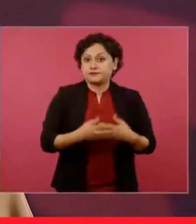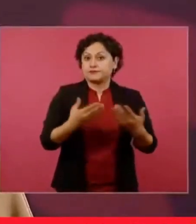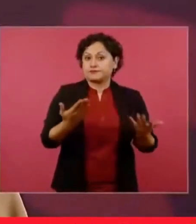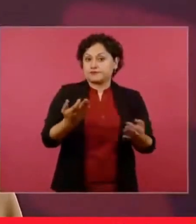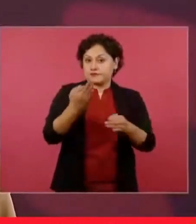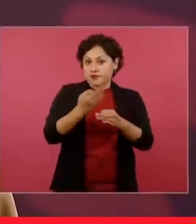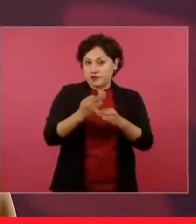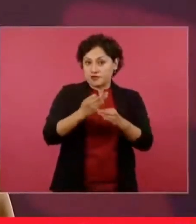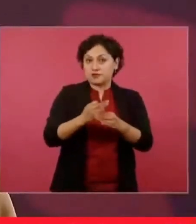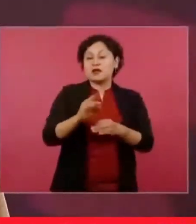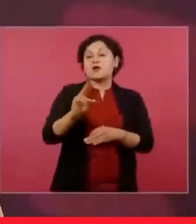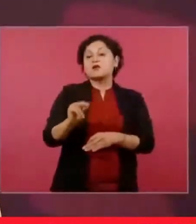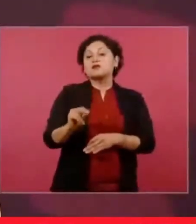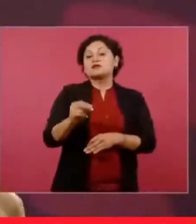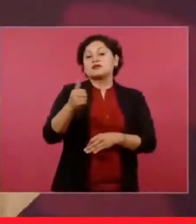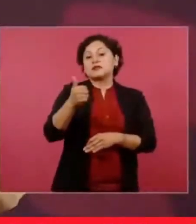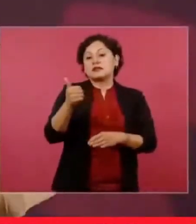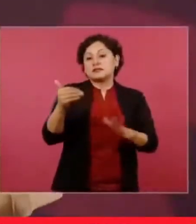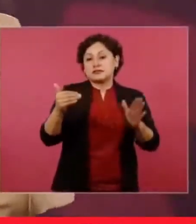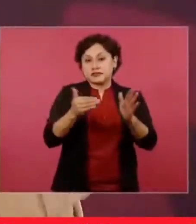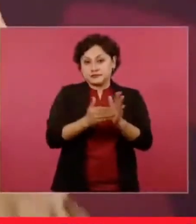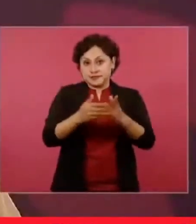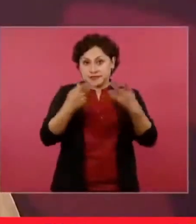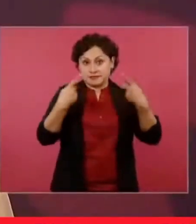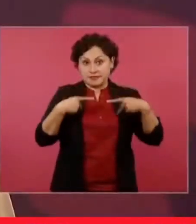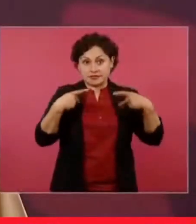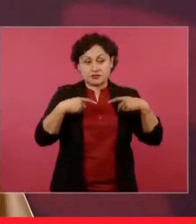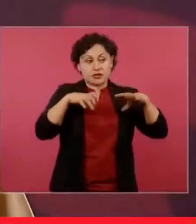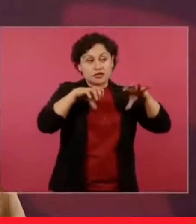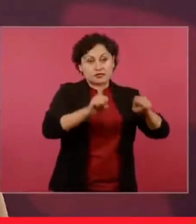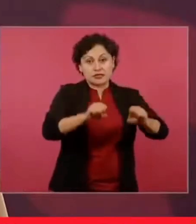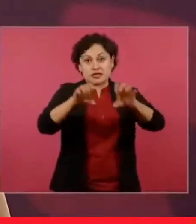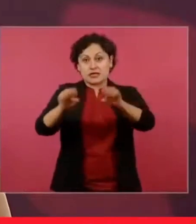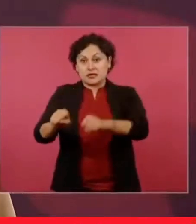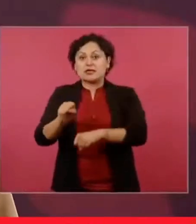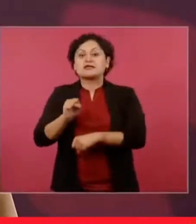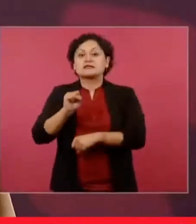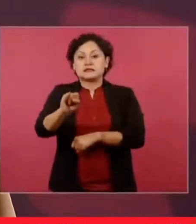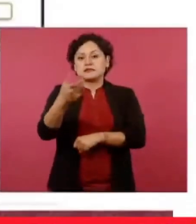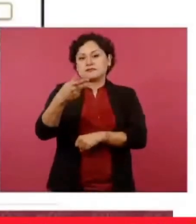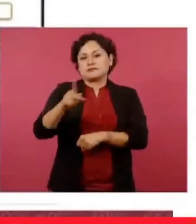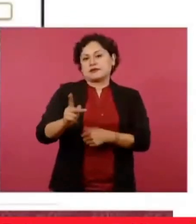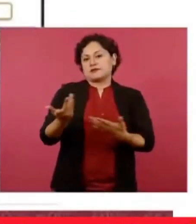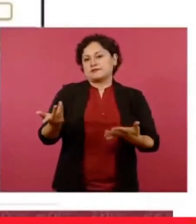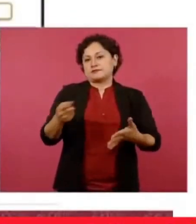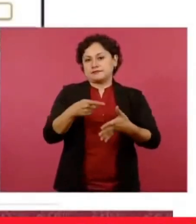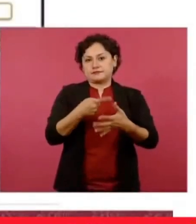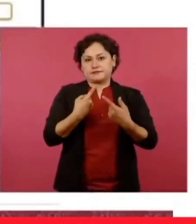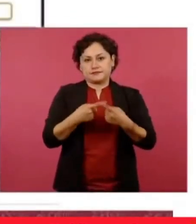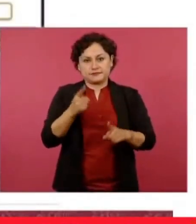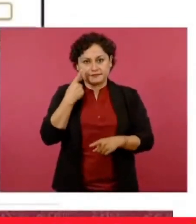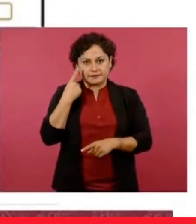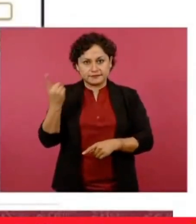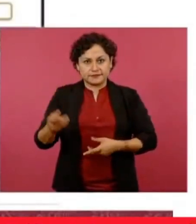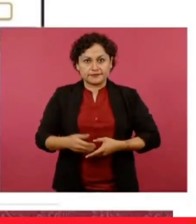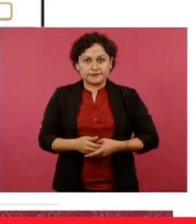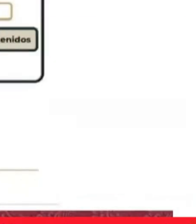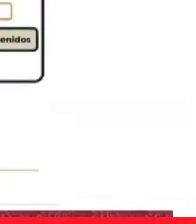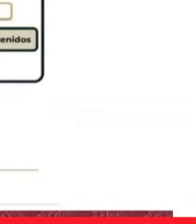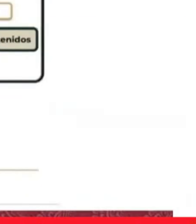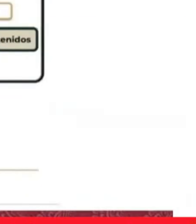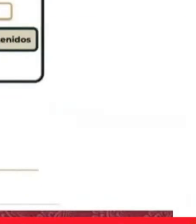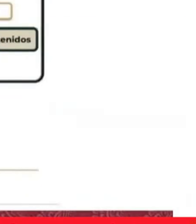86,000 presuntos delincuentes y no, como dice el diario estadounidense. Hasta aquí esto, pero la